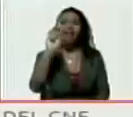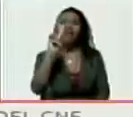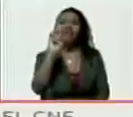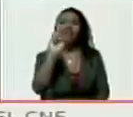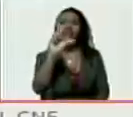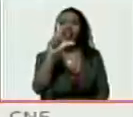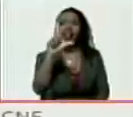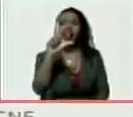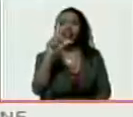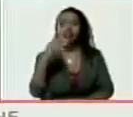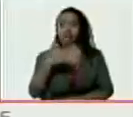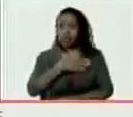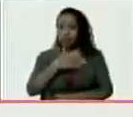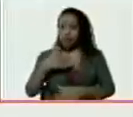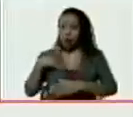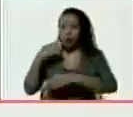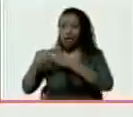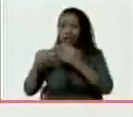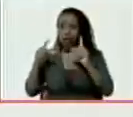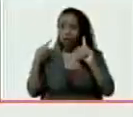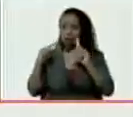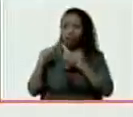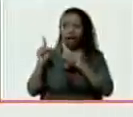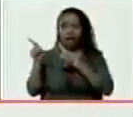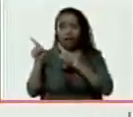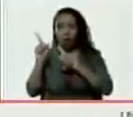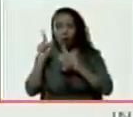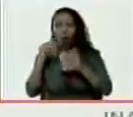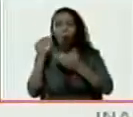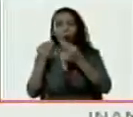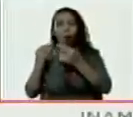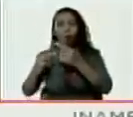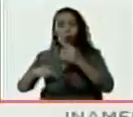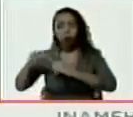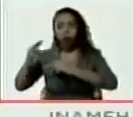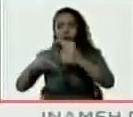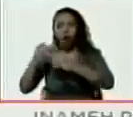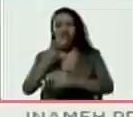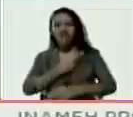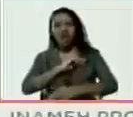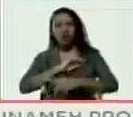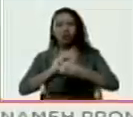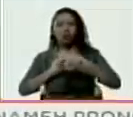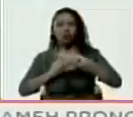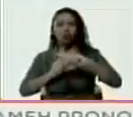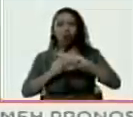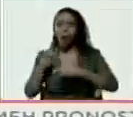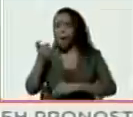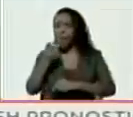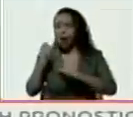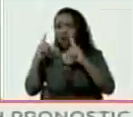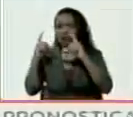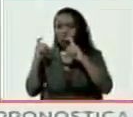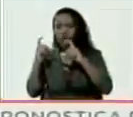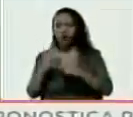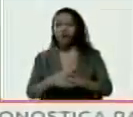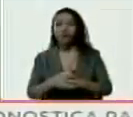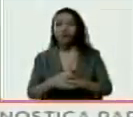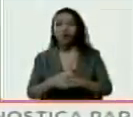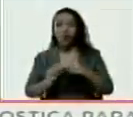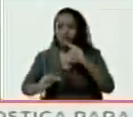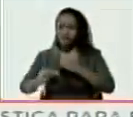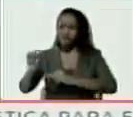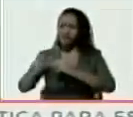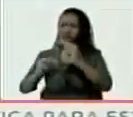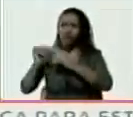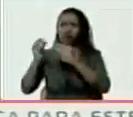quiero hacer énfasis en esto porque así es como construyen el falso positivo. Buscan la foto, o toman la foto, o construyen